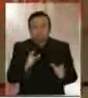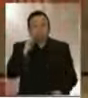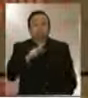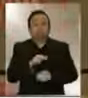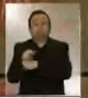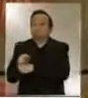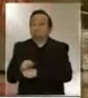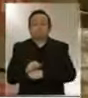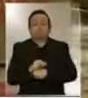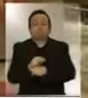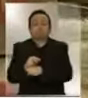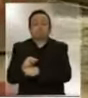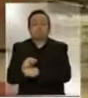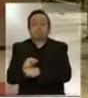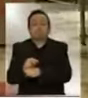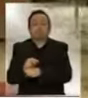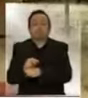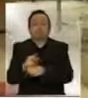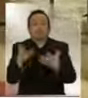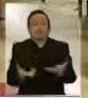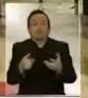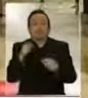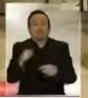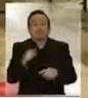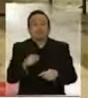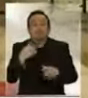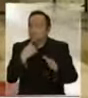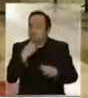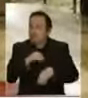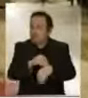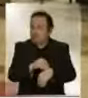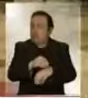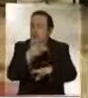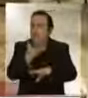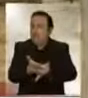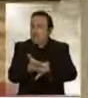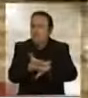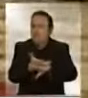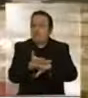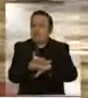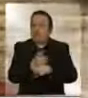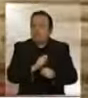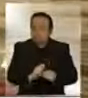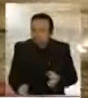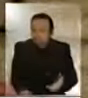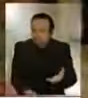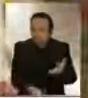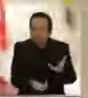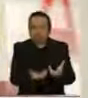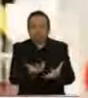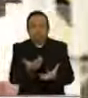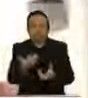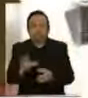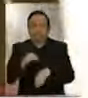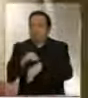patrullajes preventivos acá por el sector y detectó que se estaba iniciando un incendio, por lo cual